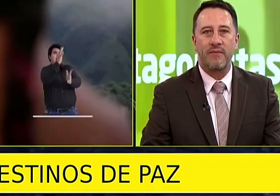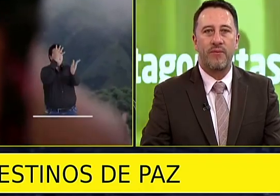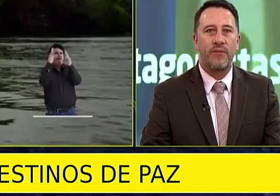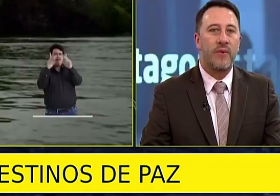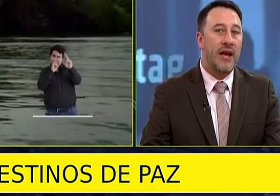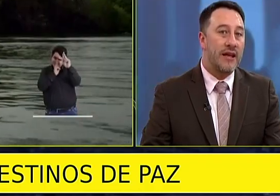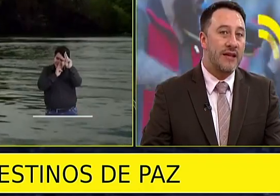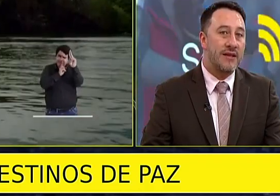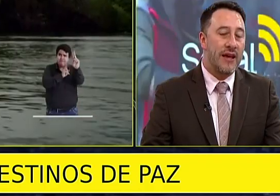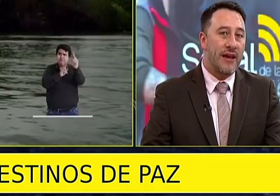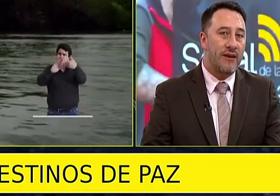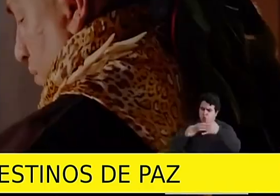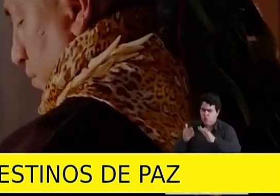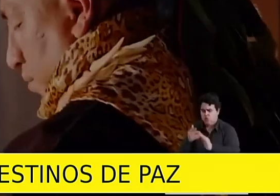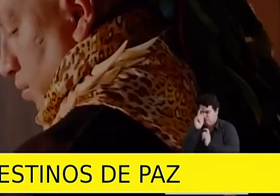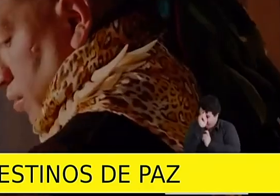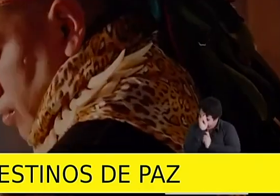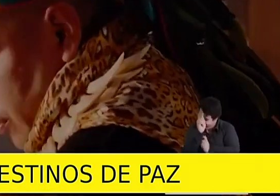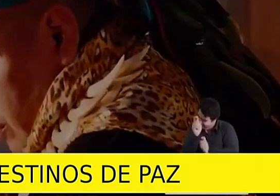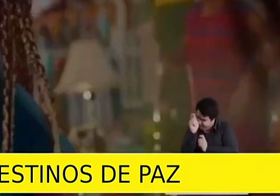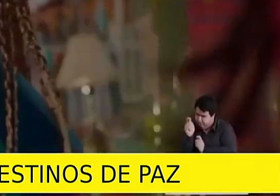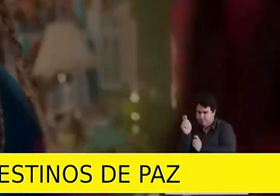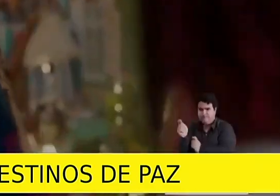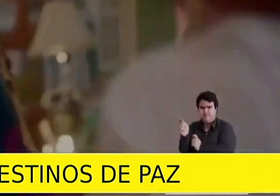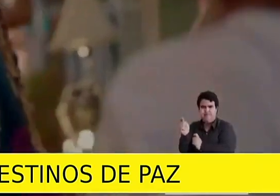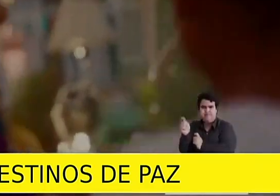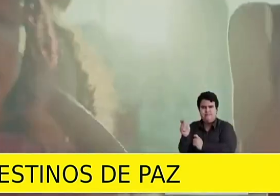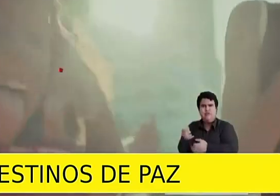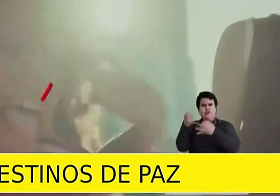pues la idea es que cuando hagamos